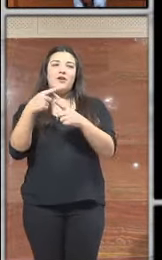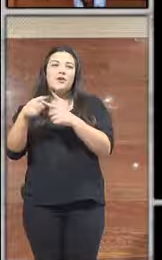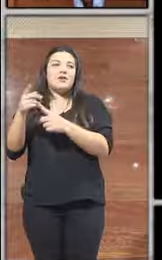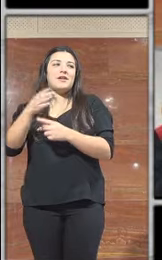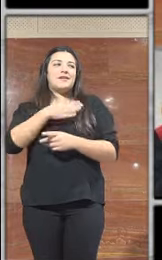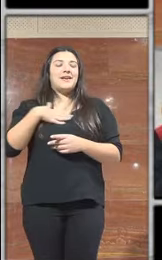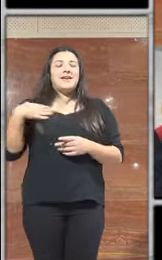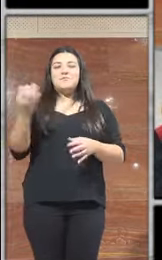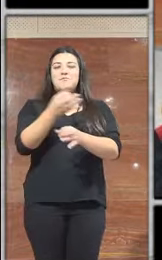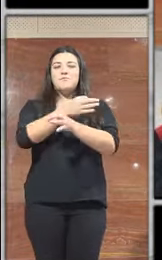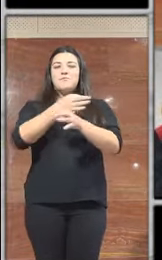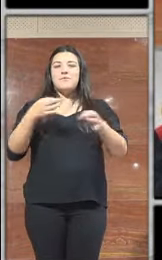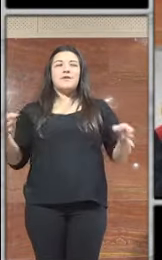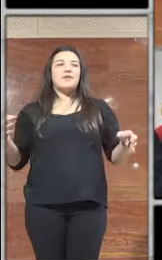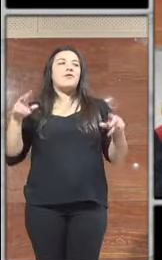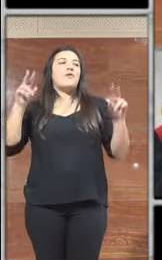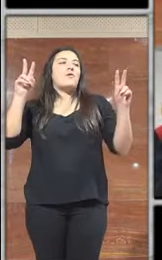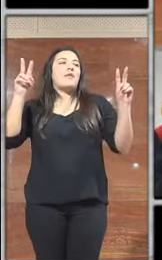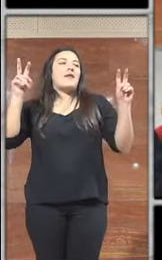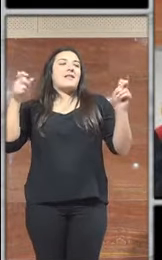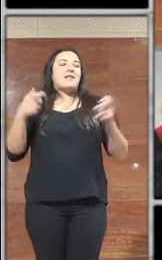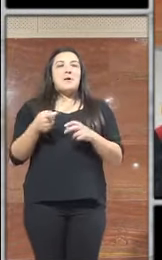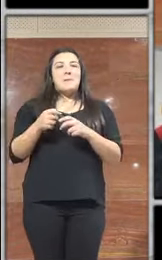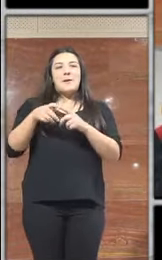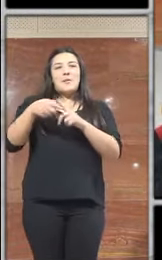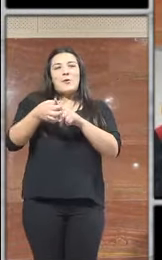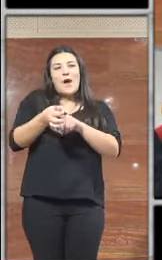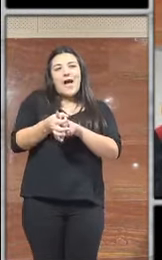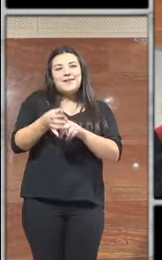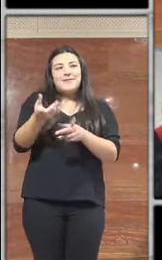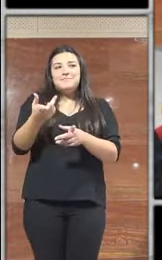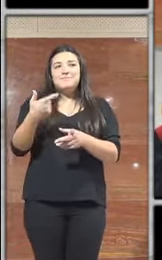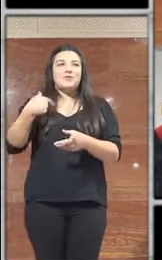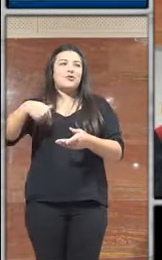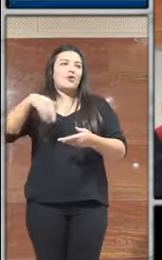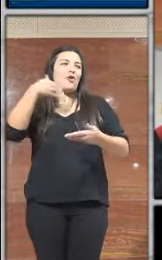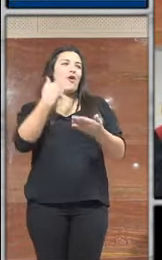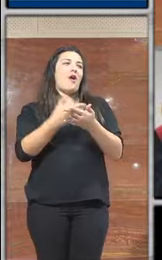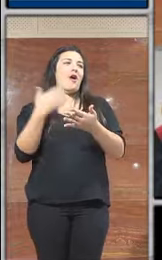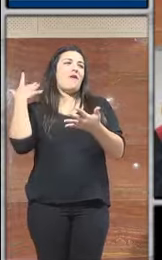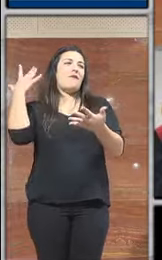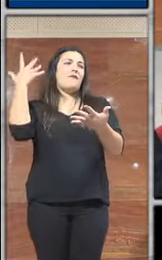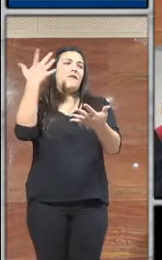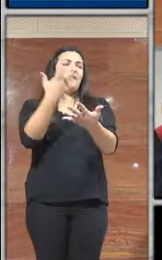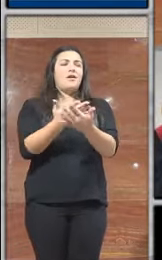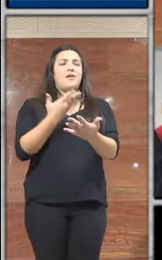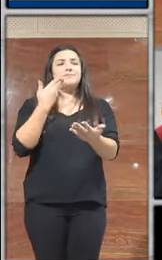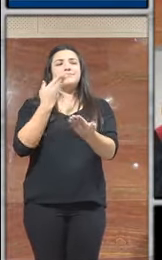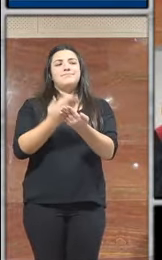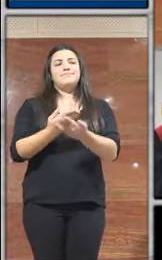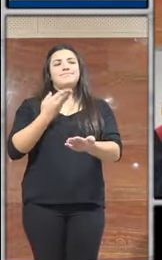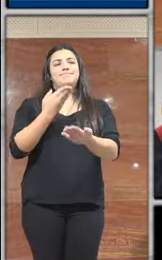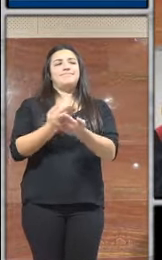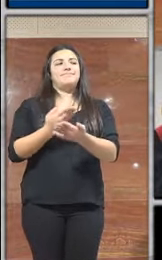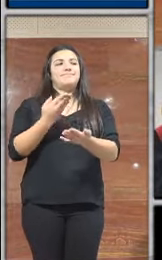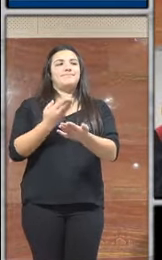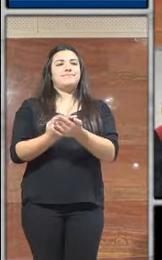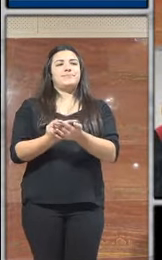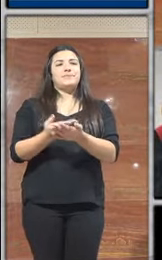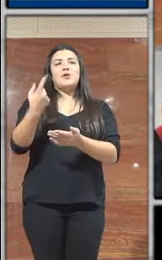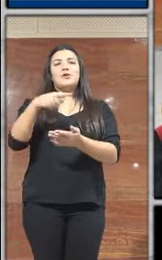anillo del mando porque es una cosa que veníamos demandando desde hacía mucho tiempo y ya os lo agradecemos